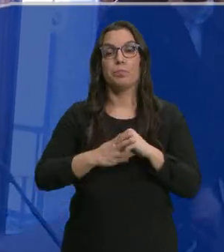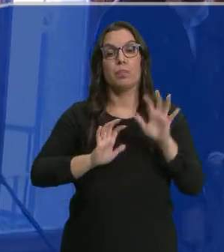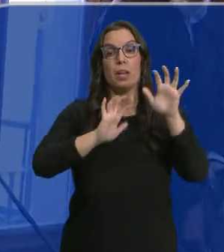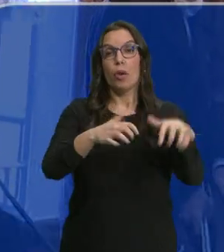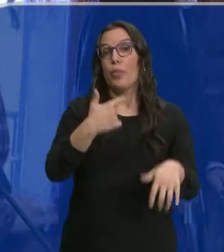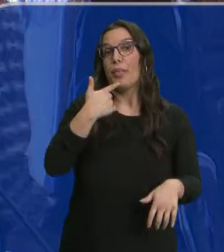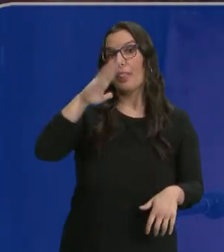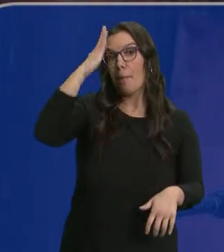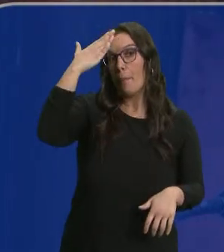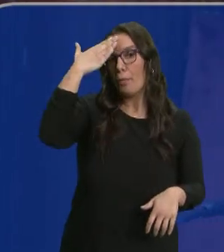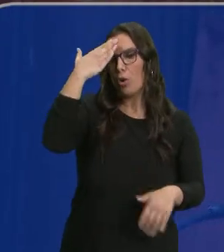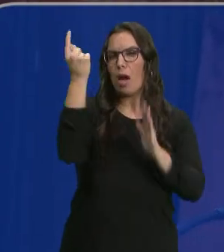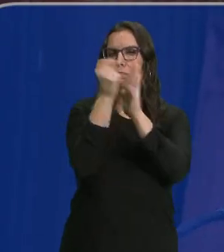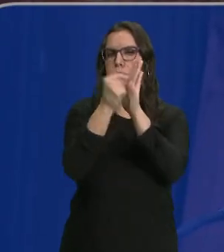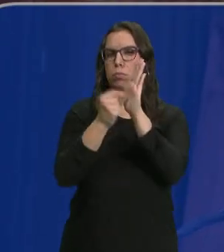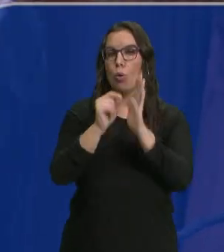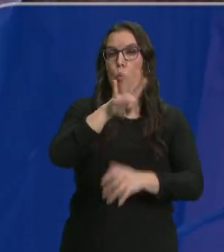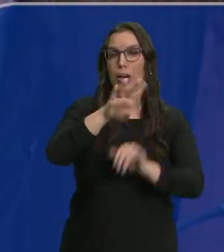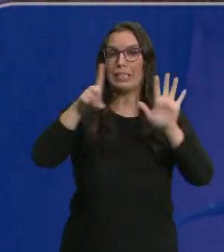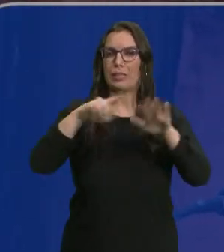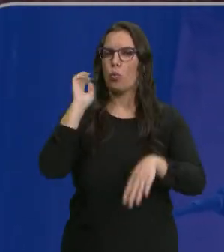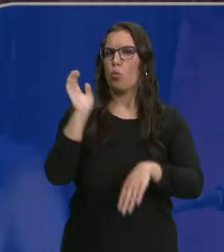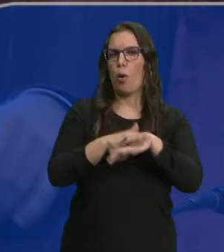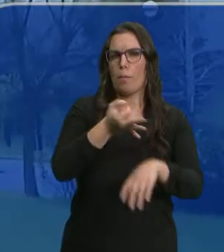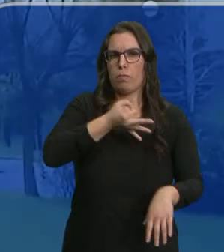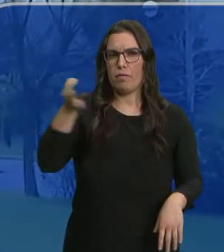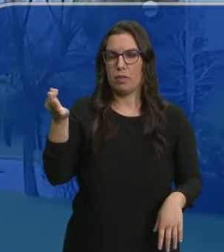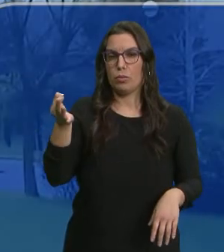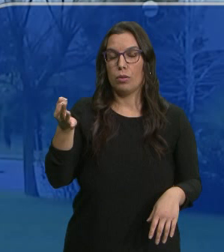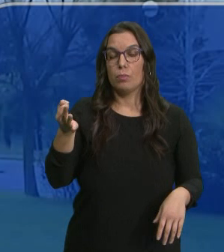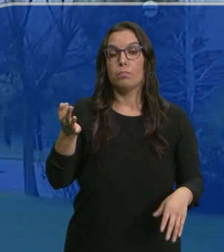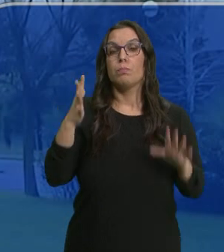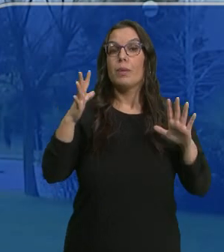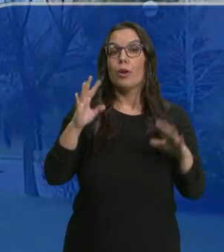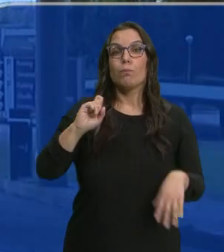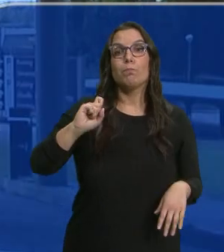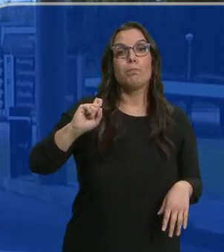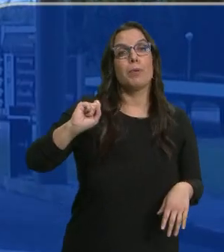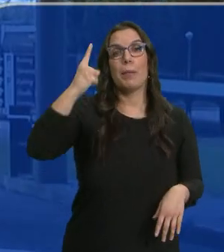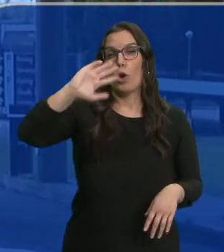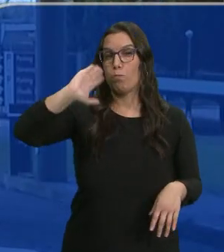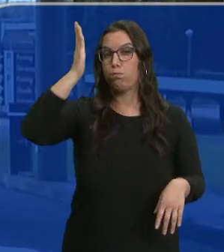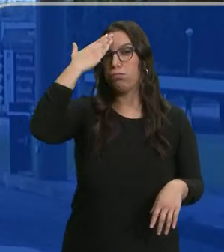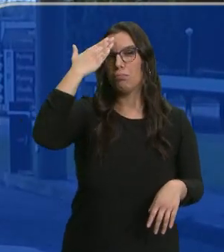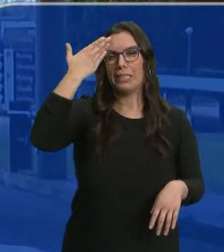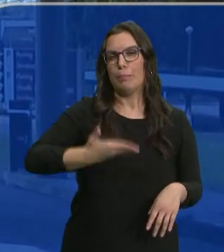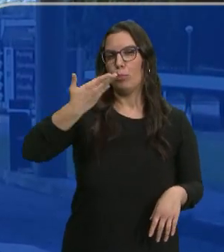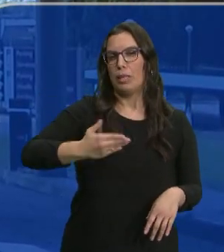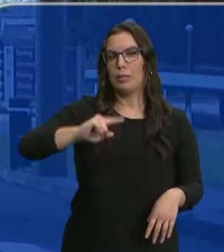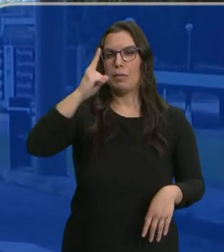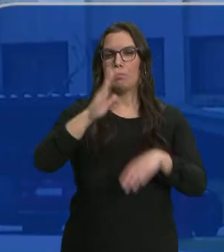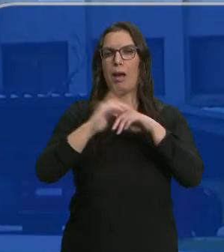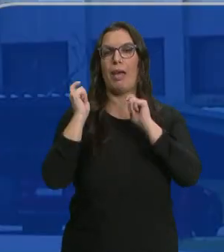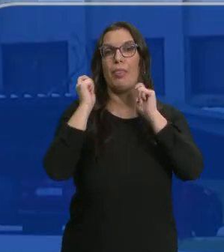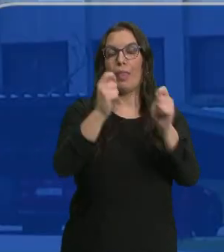León cumple, según la memoria presentada, los 46 requisitos de la convocatoria, pero es el primero de ellos el que más pesa para optar a ser la sede de la Agencia